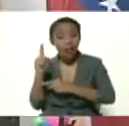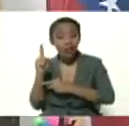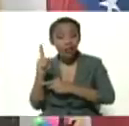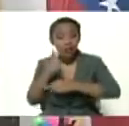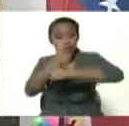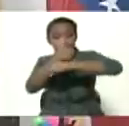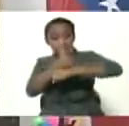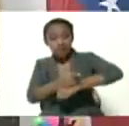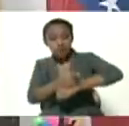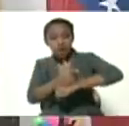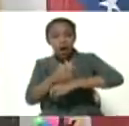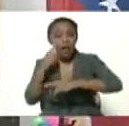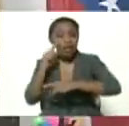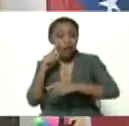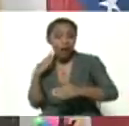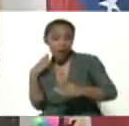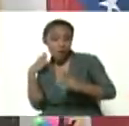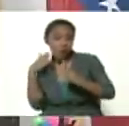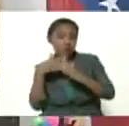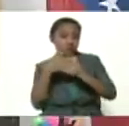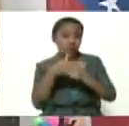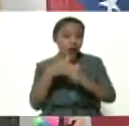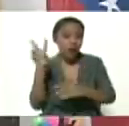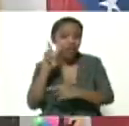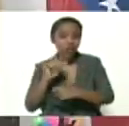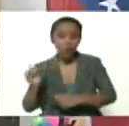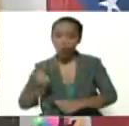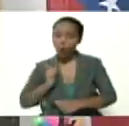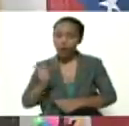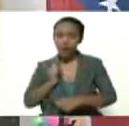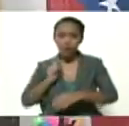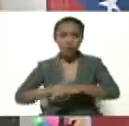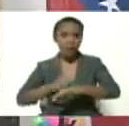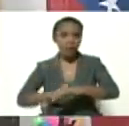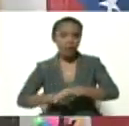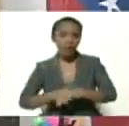y dice que va a atacar a Venezuela en cualquier momento.